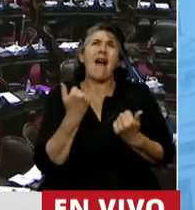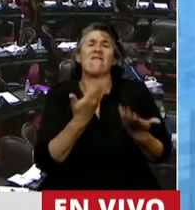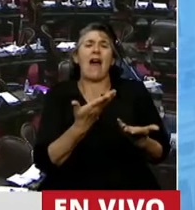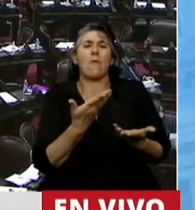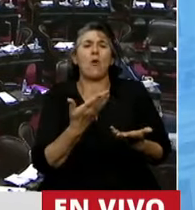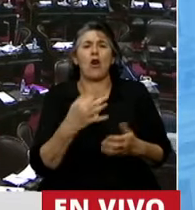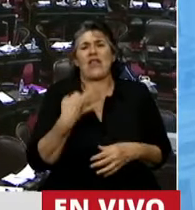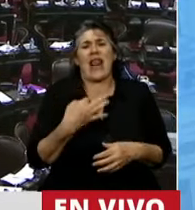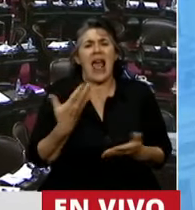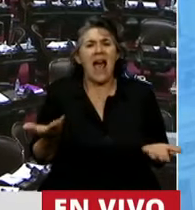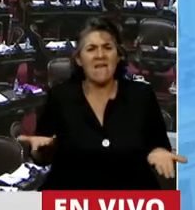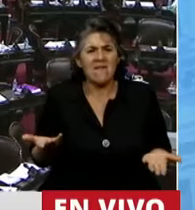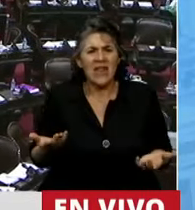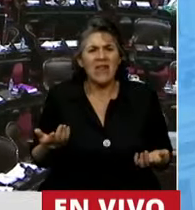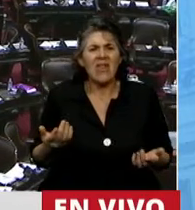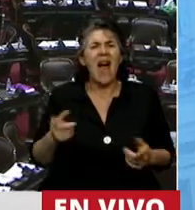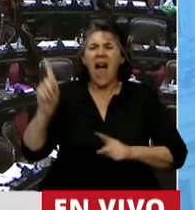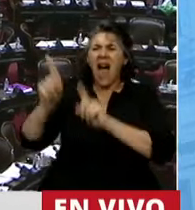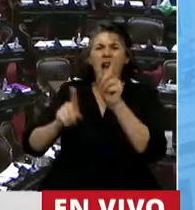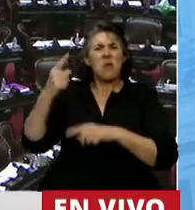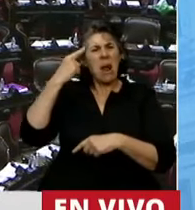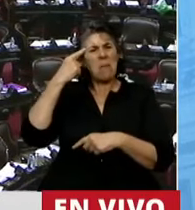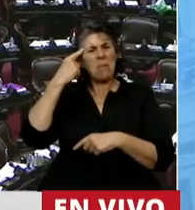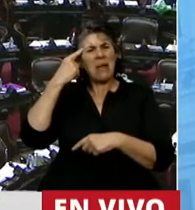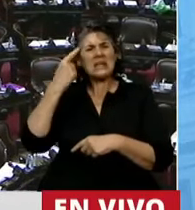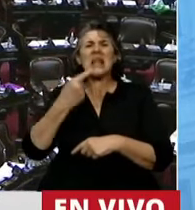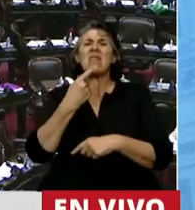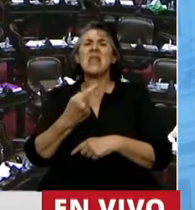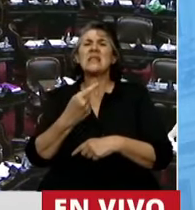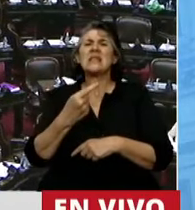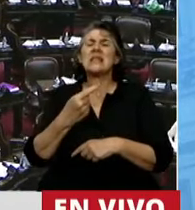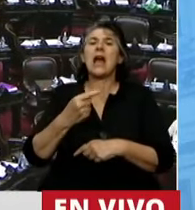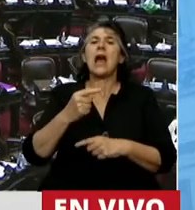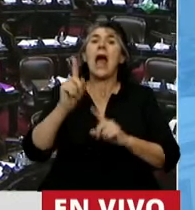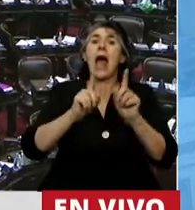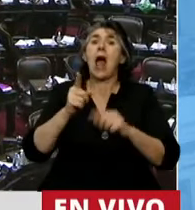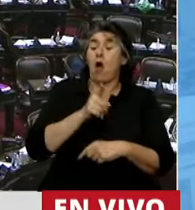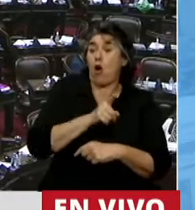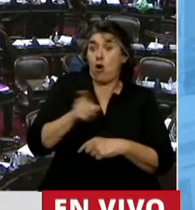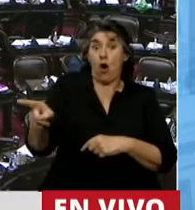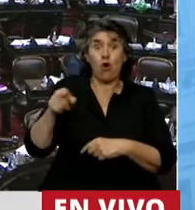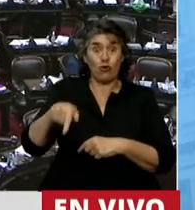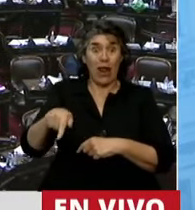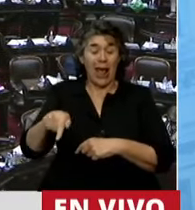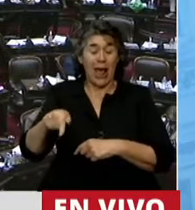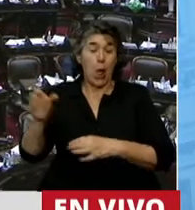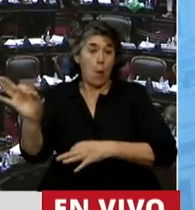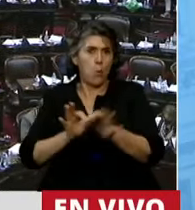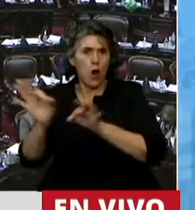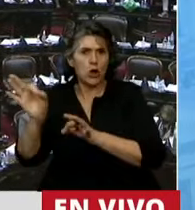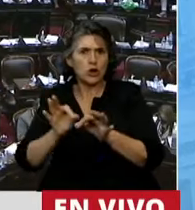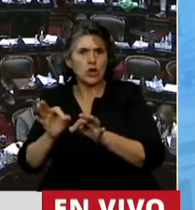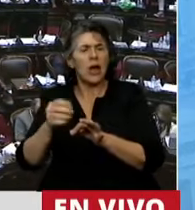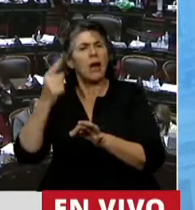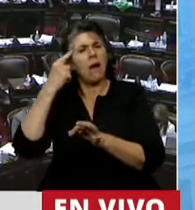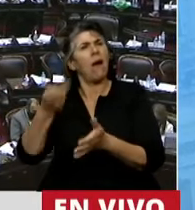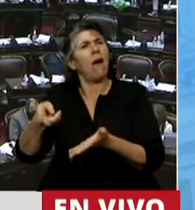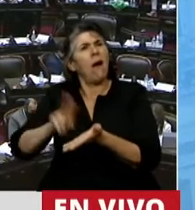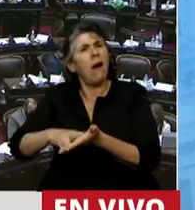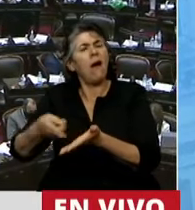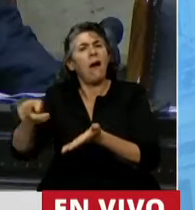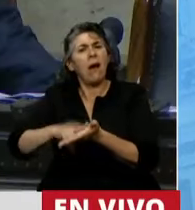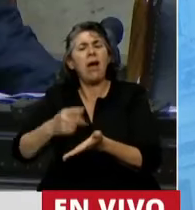muy bajo, que el argumento de quienes están en contra de este proyecto sea repetir